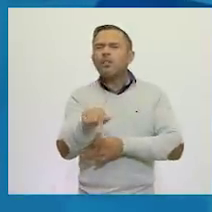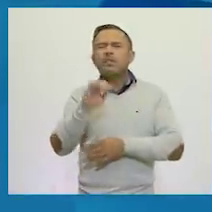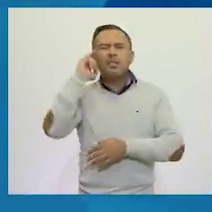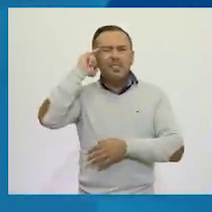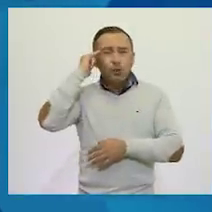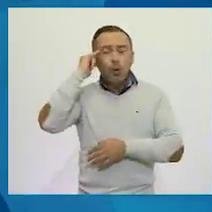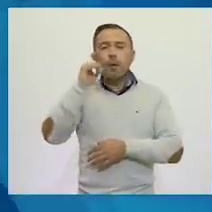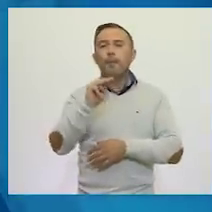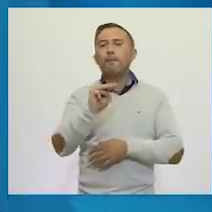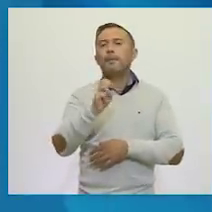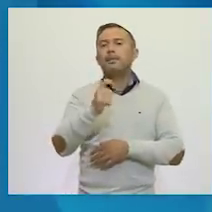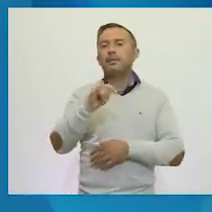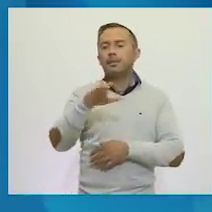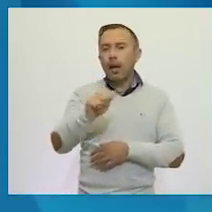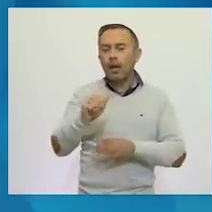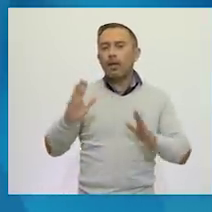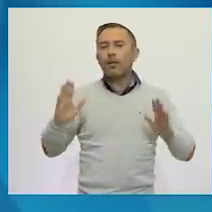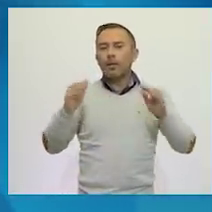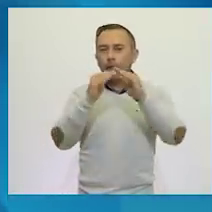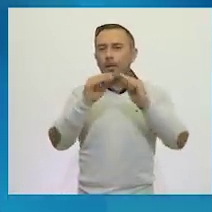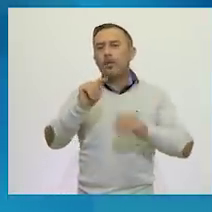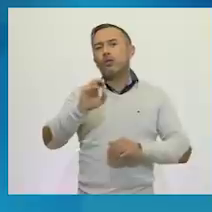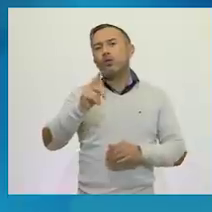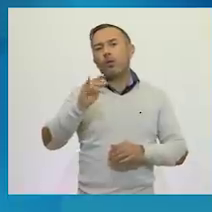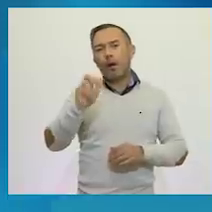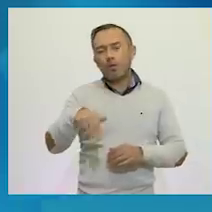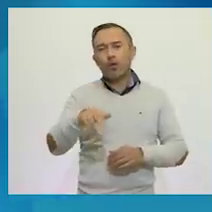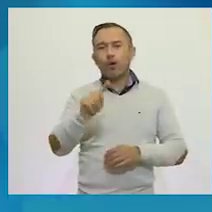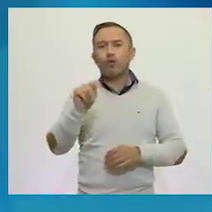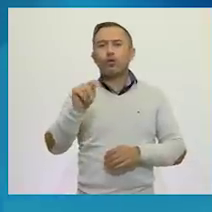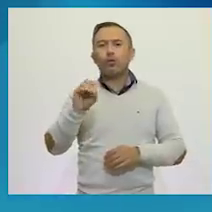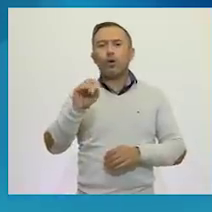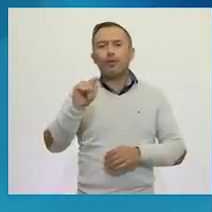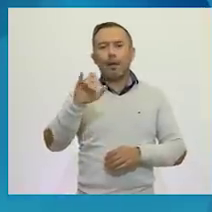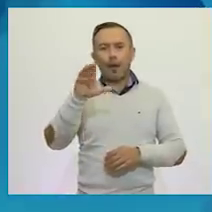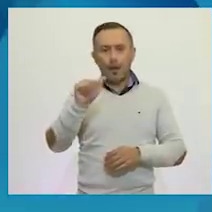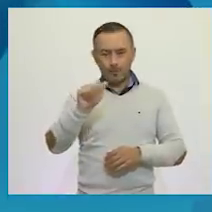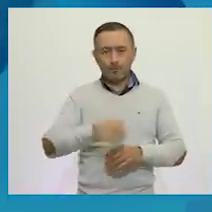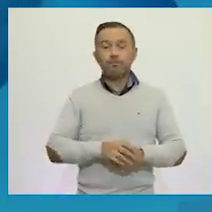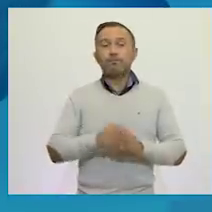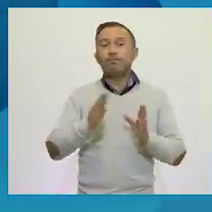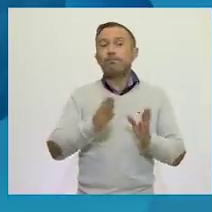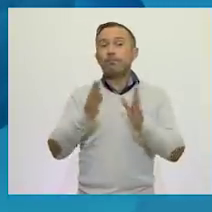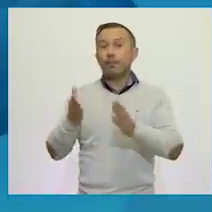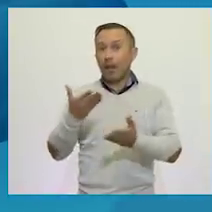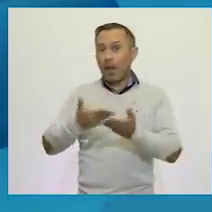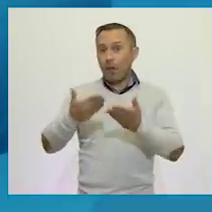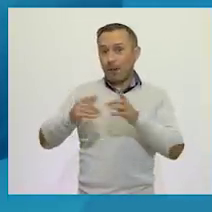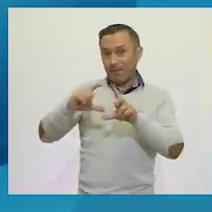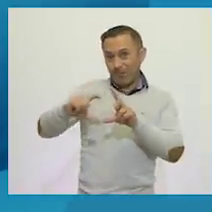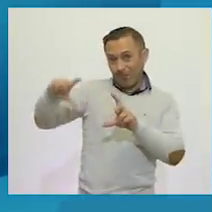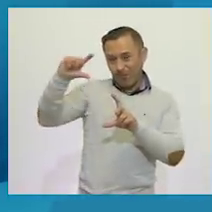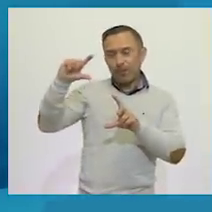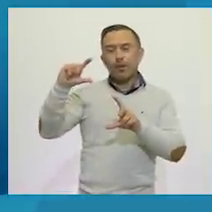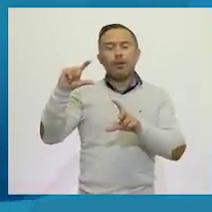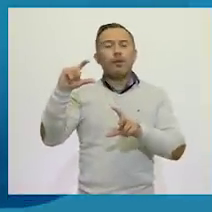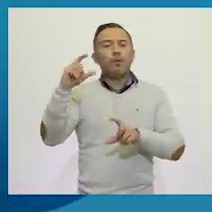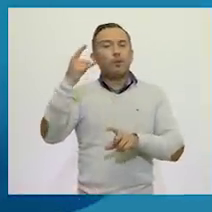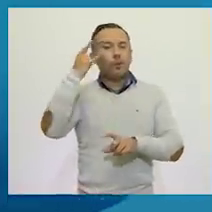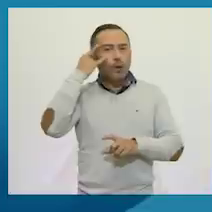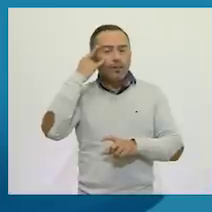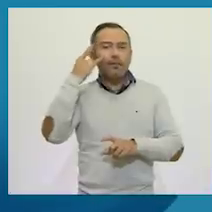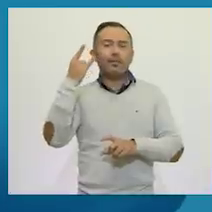mexica, teotihuacana y tolteca. En la península de lo que actualmente es Yucatán, Campeche y Quintana Roo,